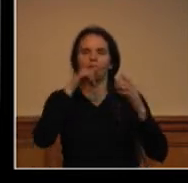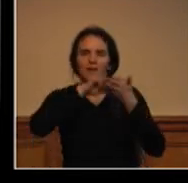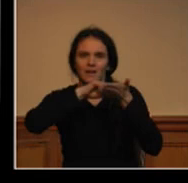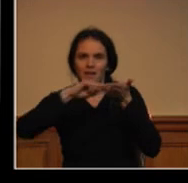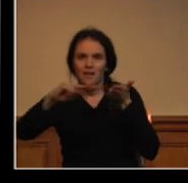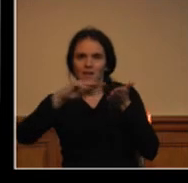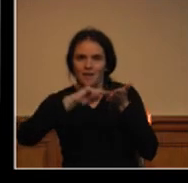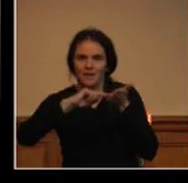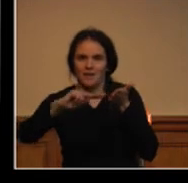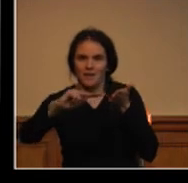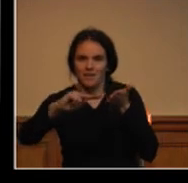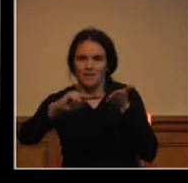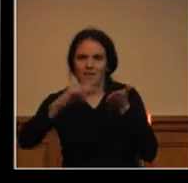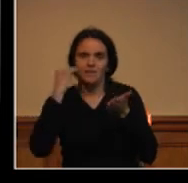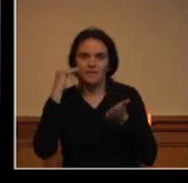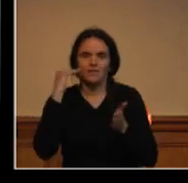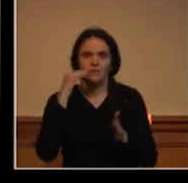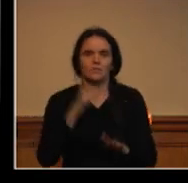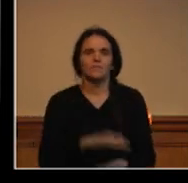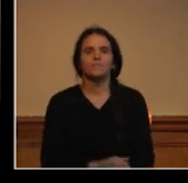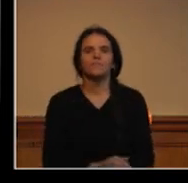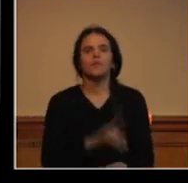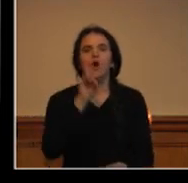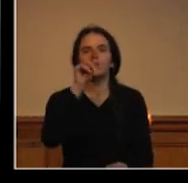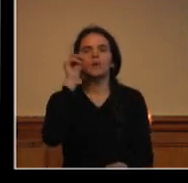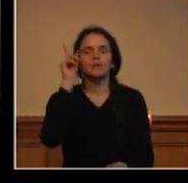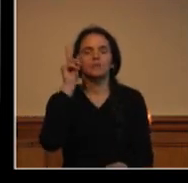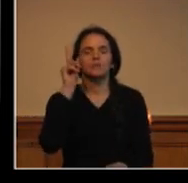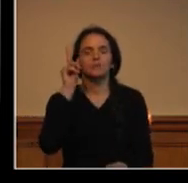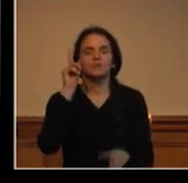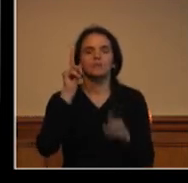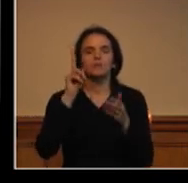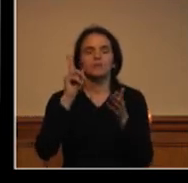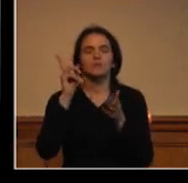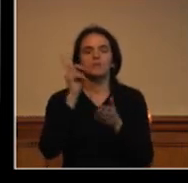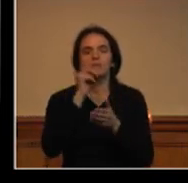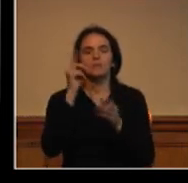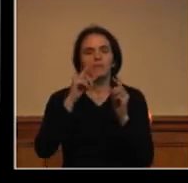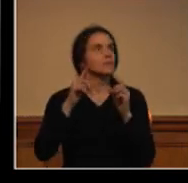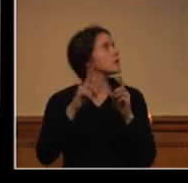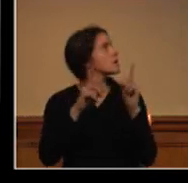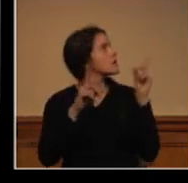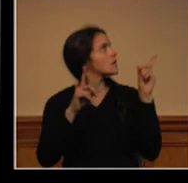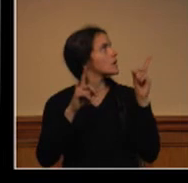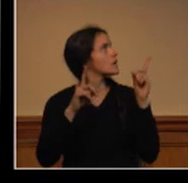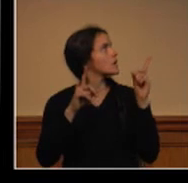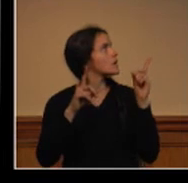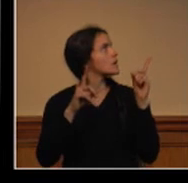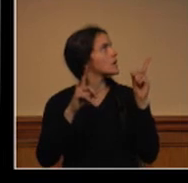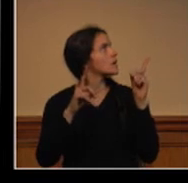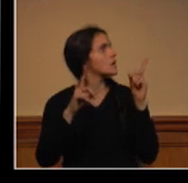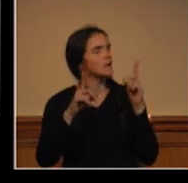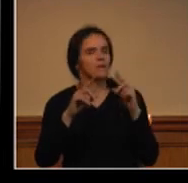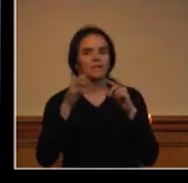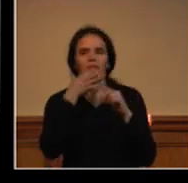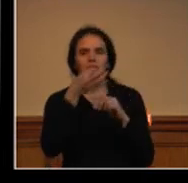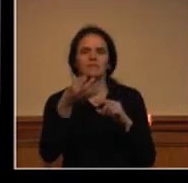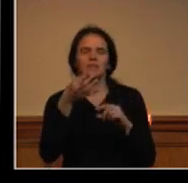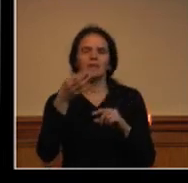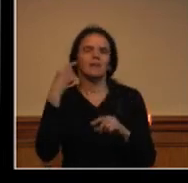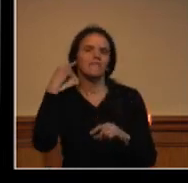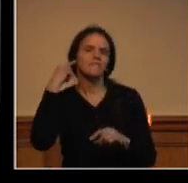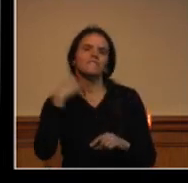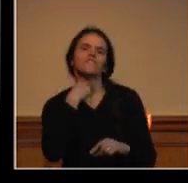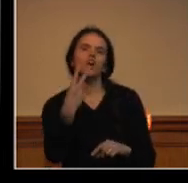la palabra al niño. Si apretamos el objeto, la palabra asociada desaparece. León. León. Ahí